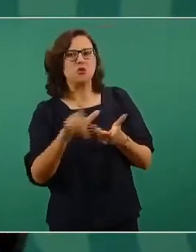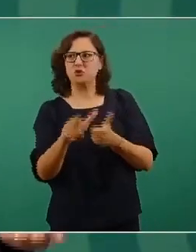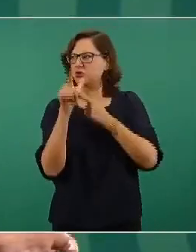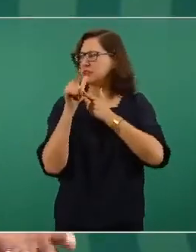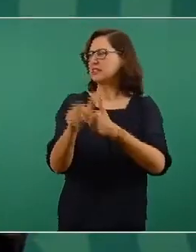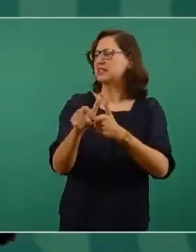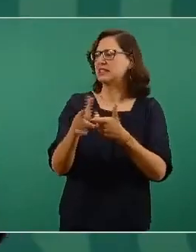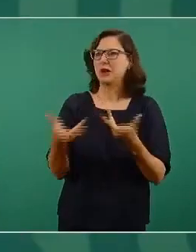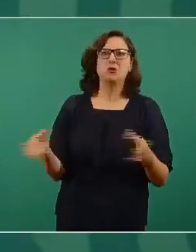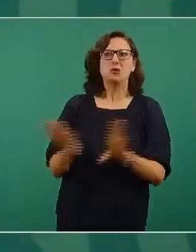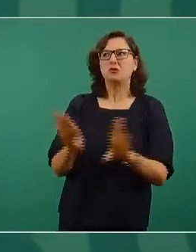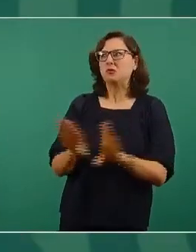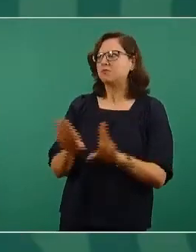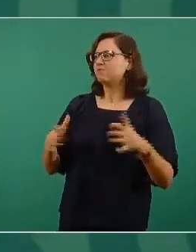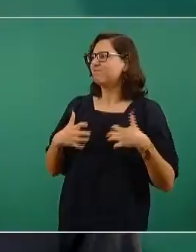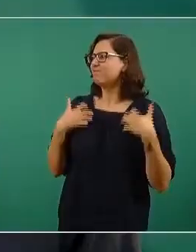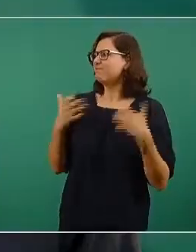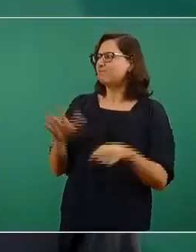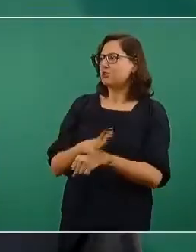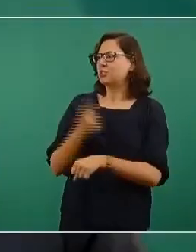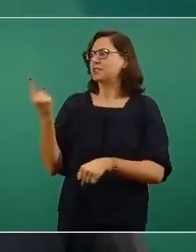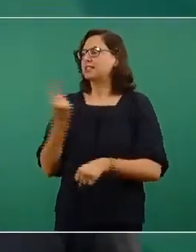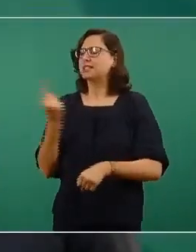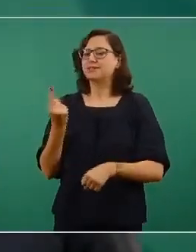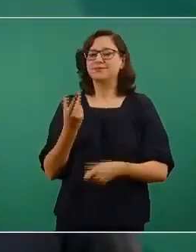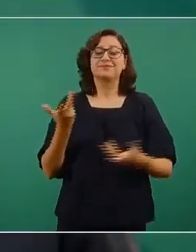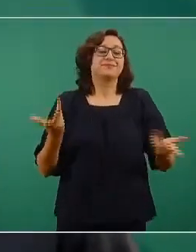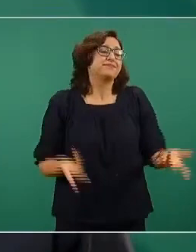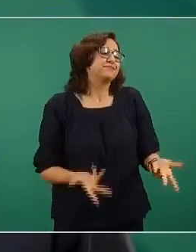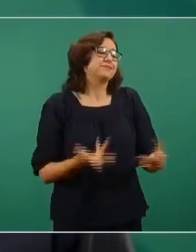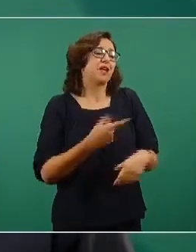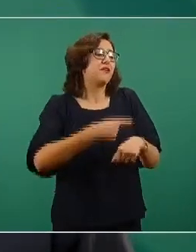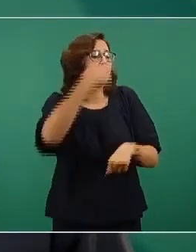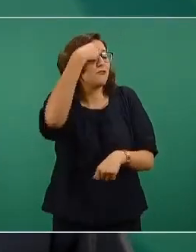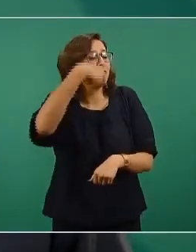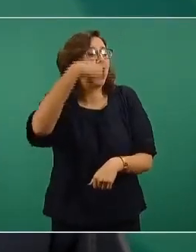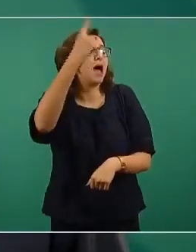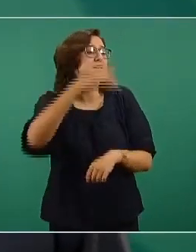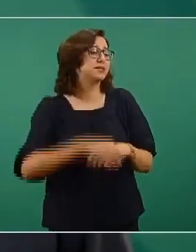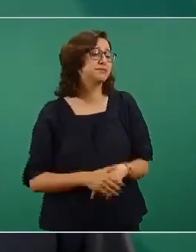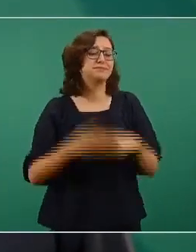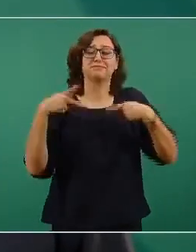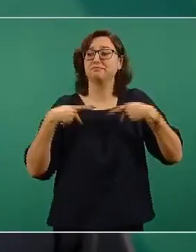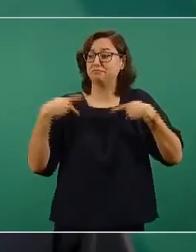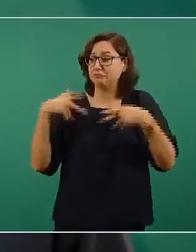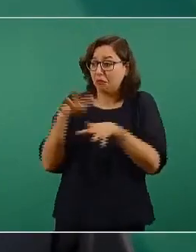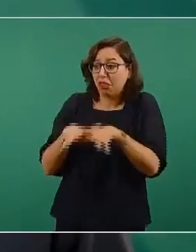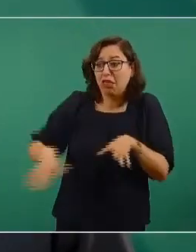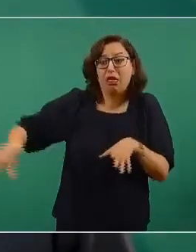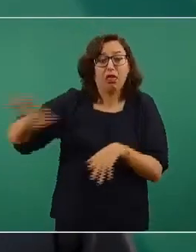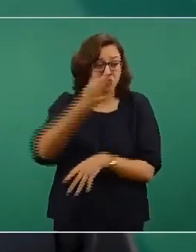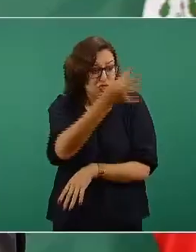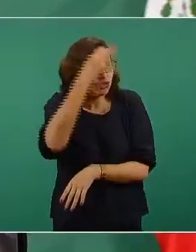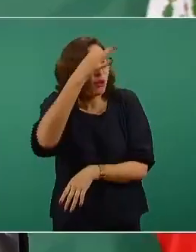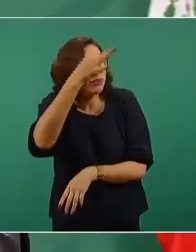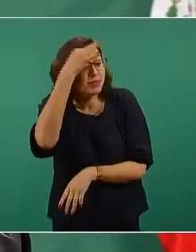Pues es sencillo. El pueblo no es tonto, tonto es el que piensa que el pueblo es